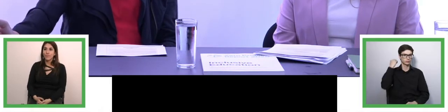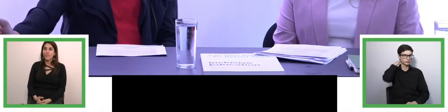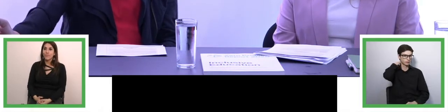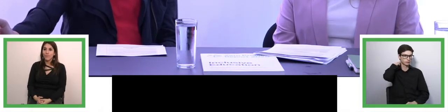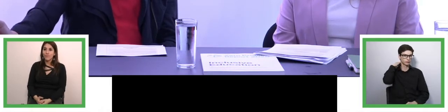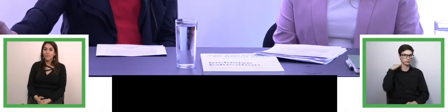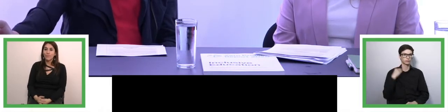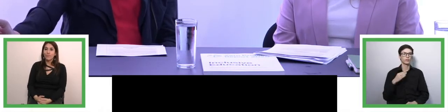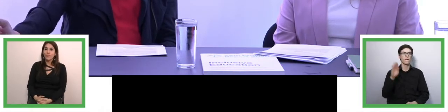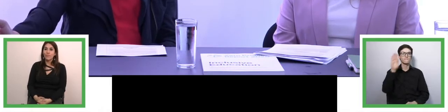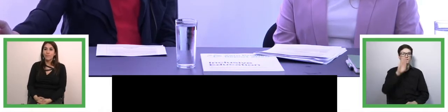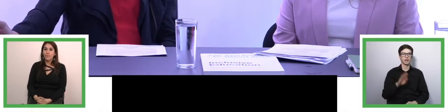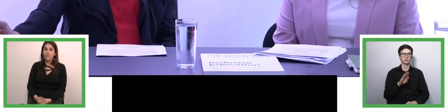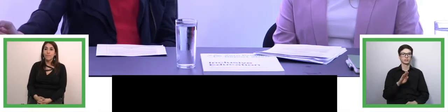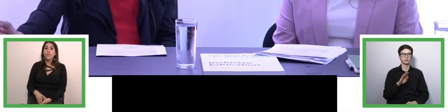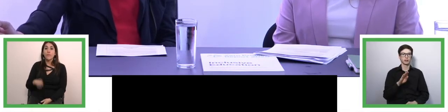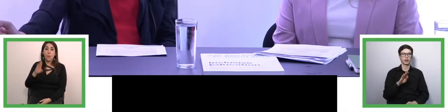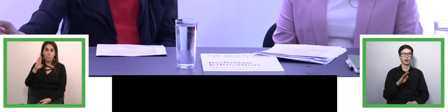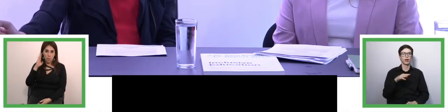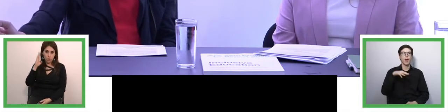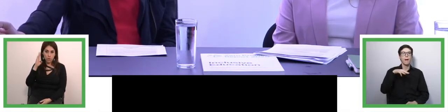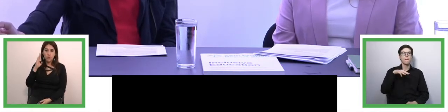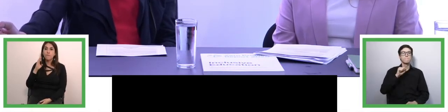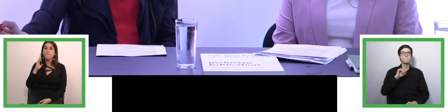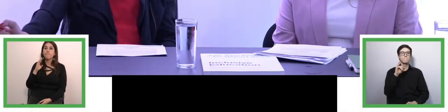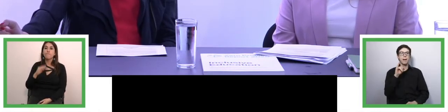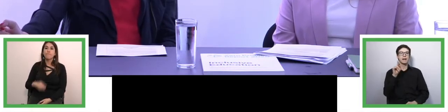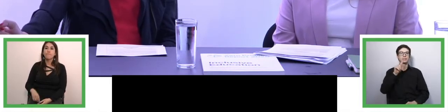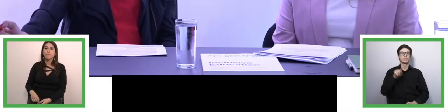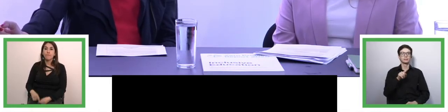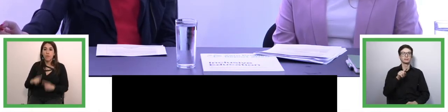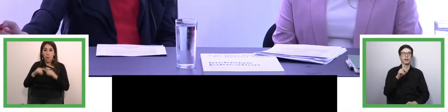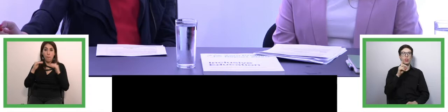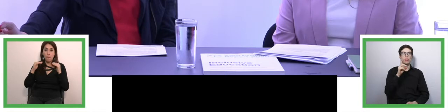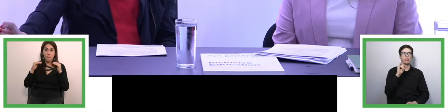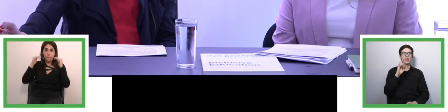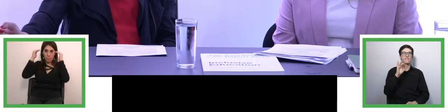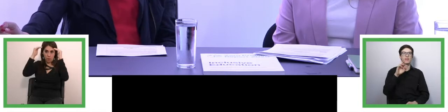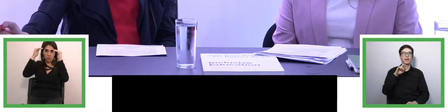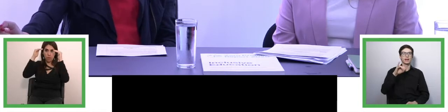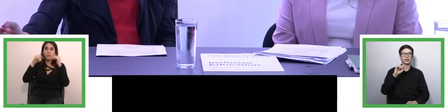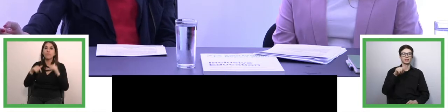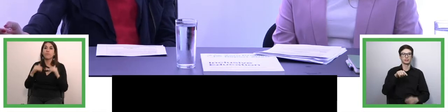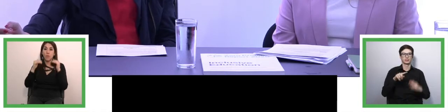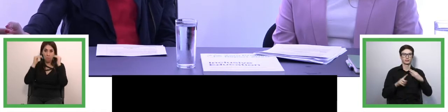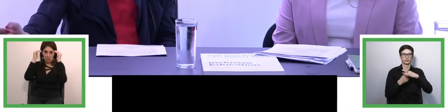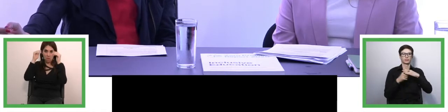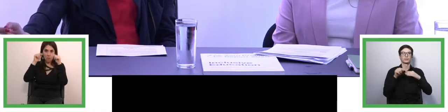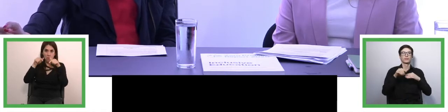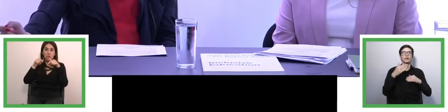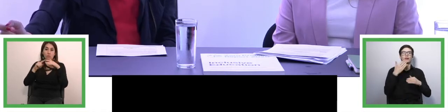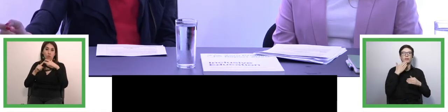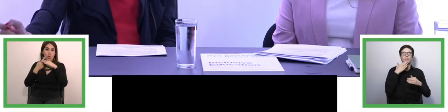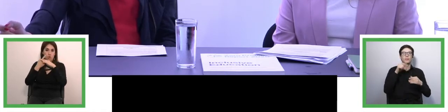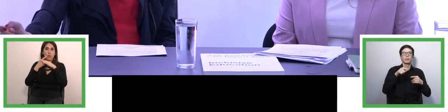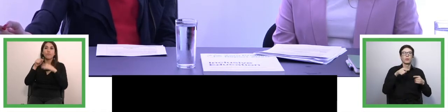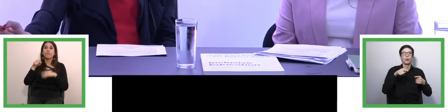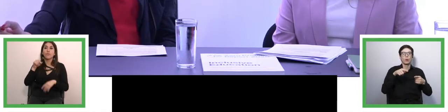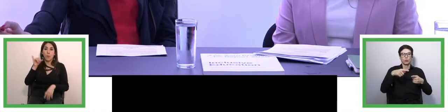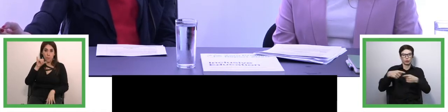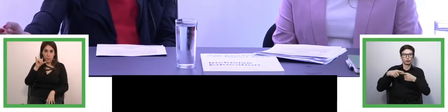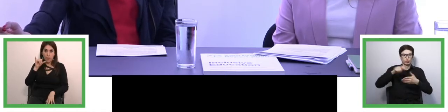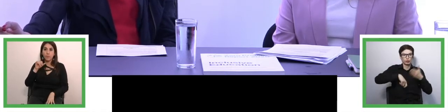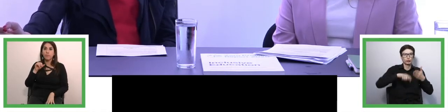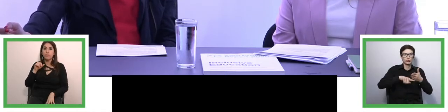Brasil, más diferencias y socios, prácticas basadas en el